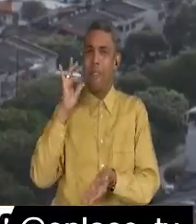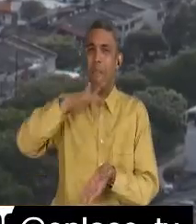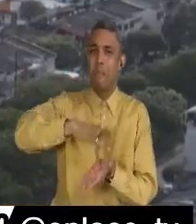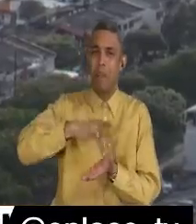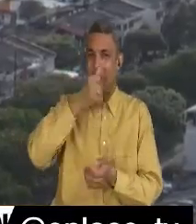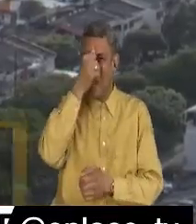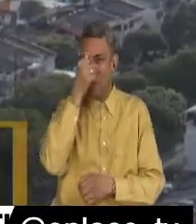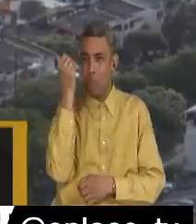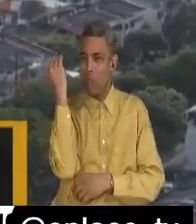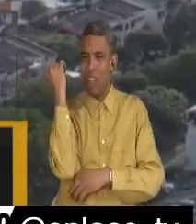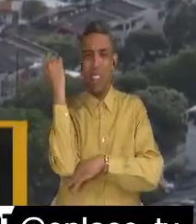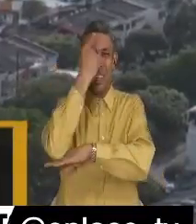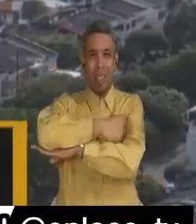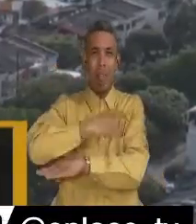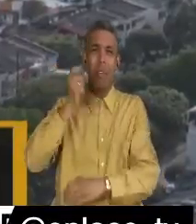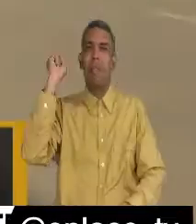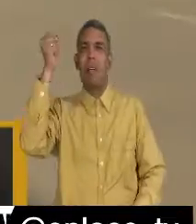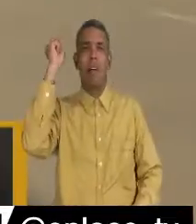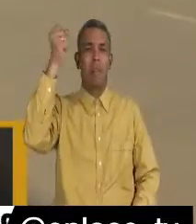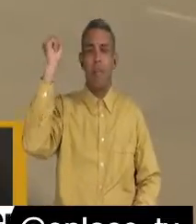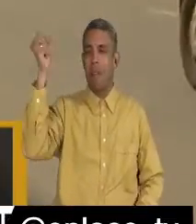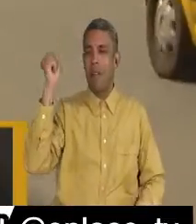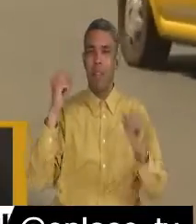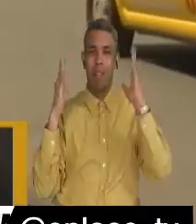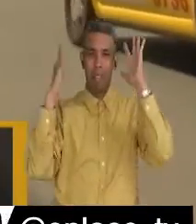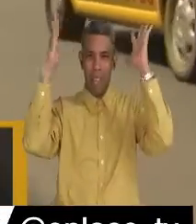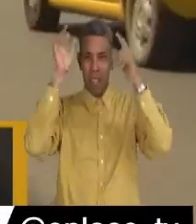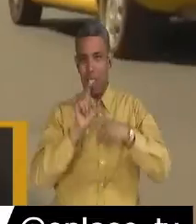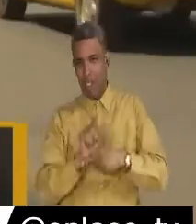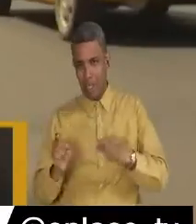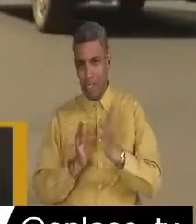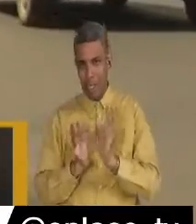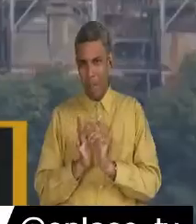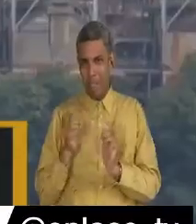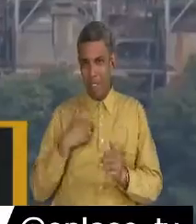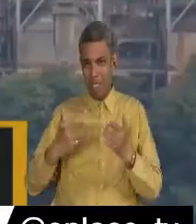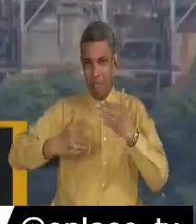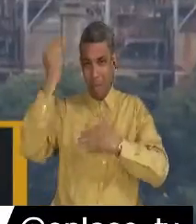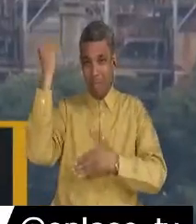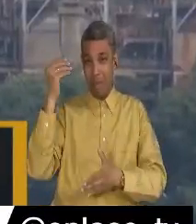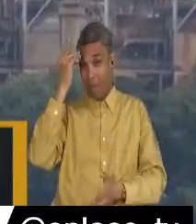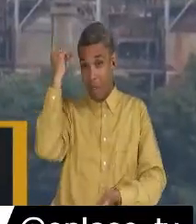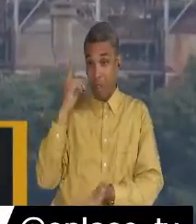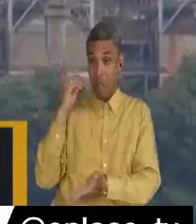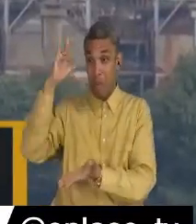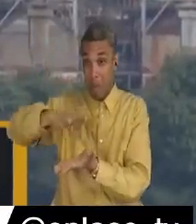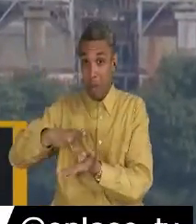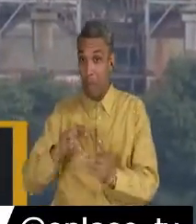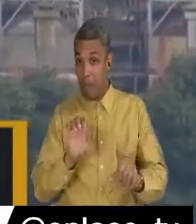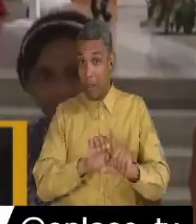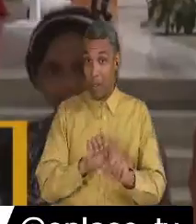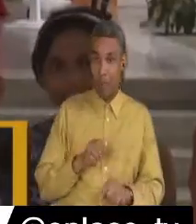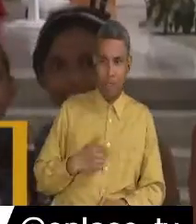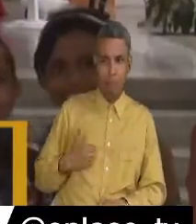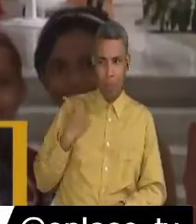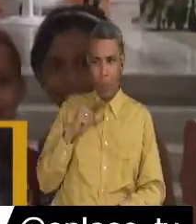la movilización convocada para el 17 de mayo en defensa del plan de modernización de la refinería de Barranca Bermeja. El